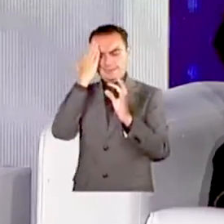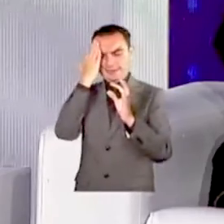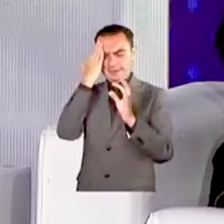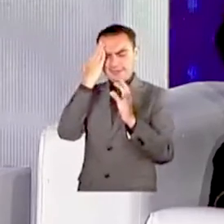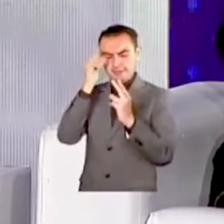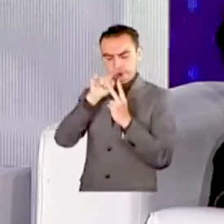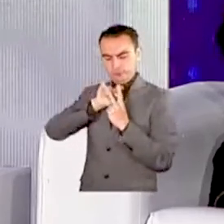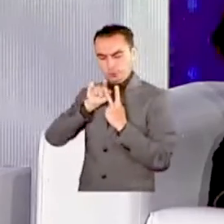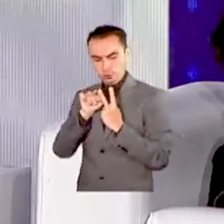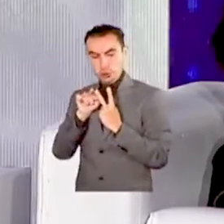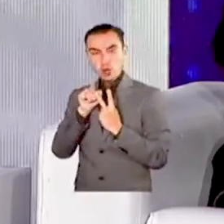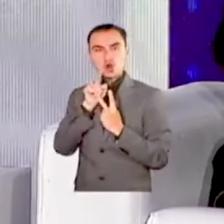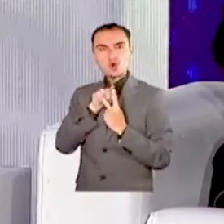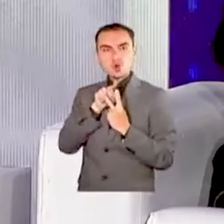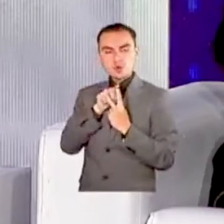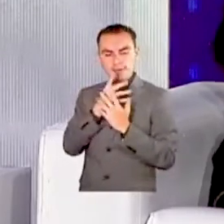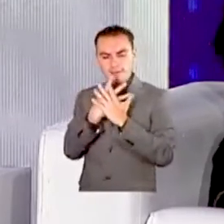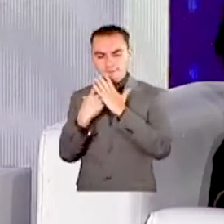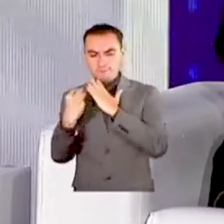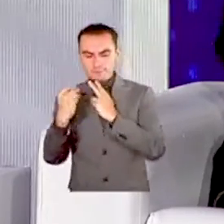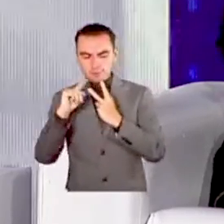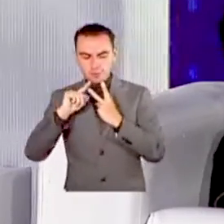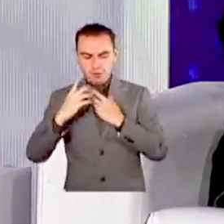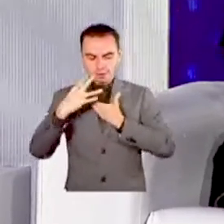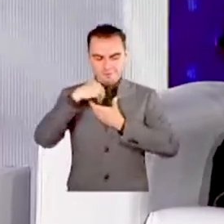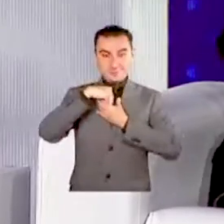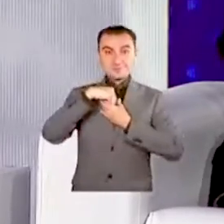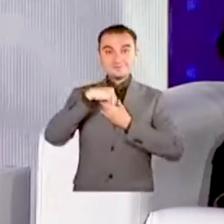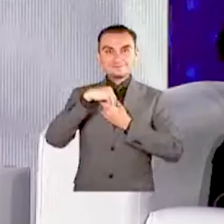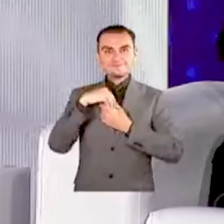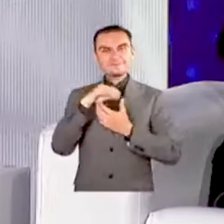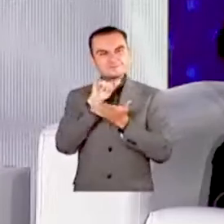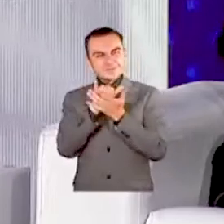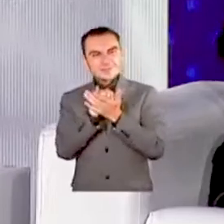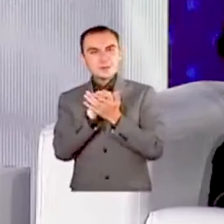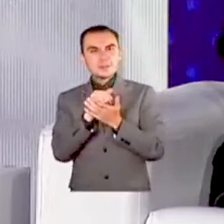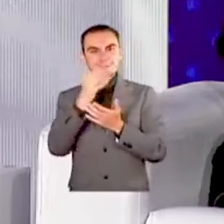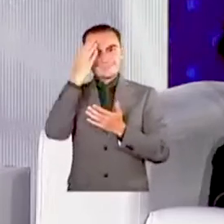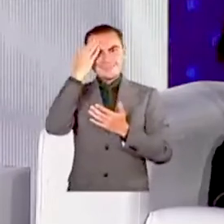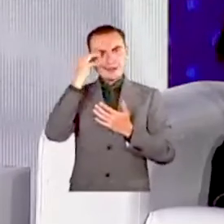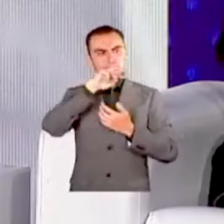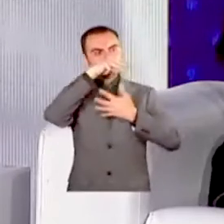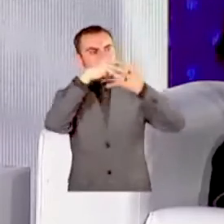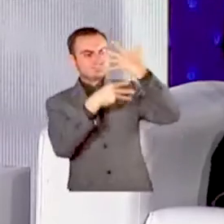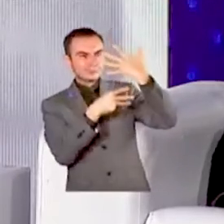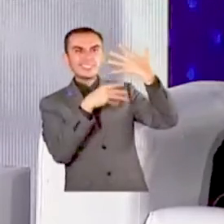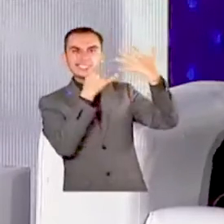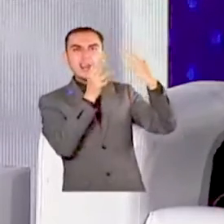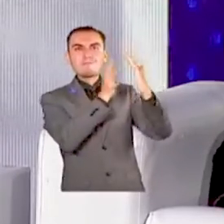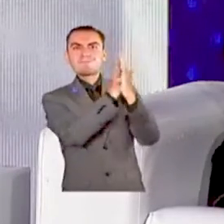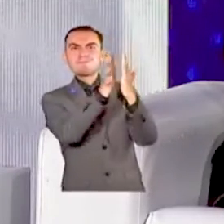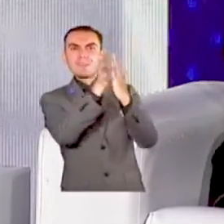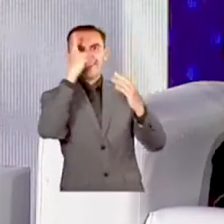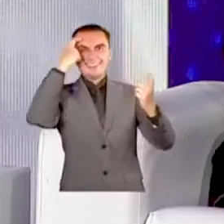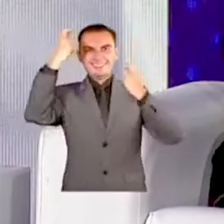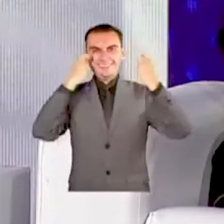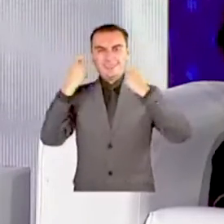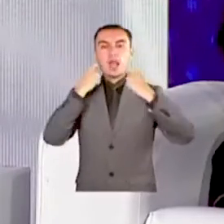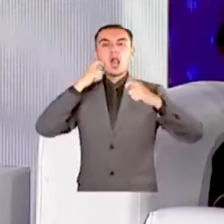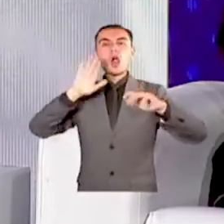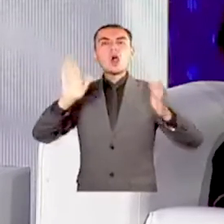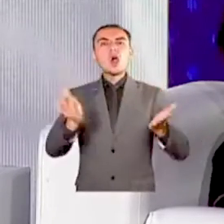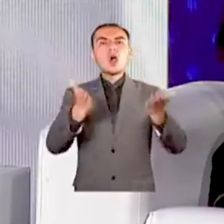menciones, una interna y otra externa, que recoge precisamente esos 8 ejes de acción de la estrategia Pro